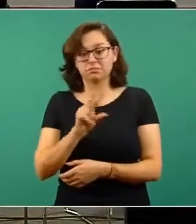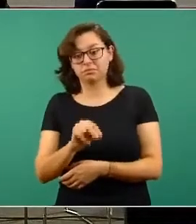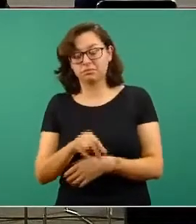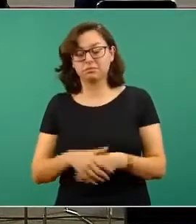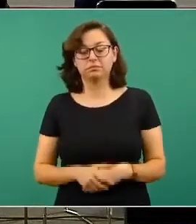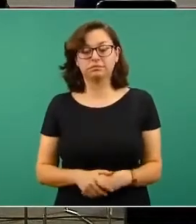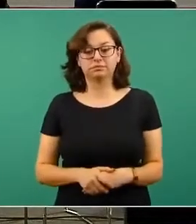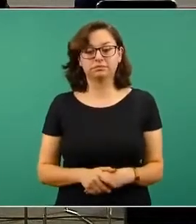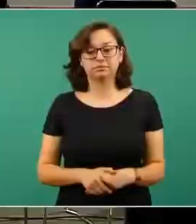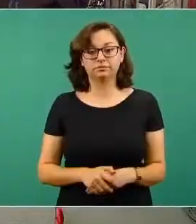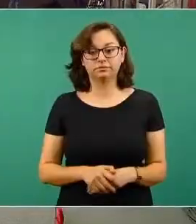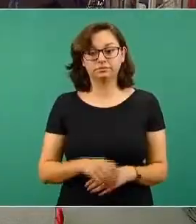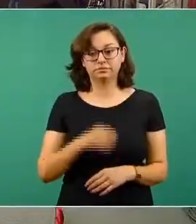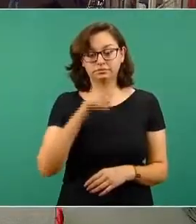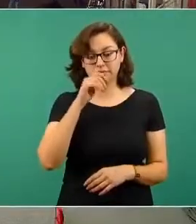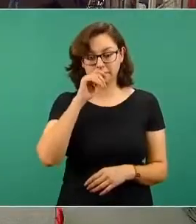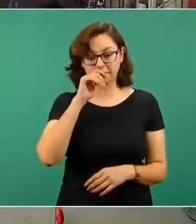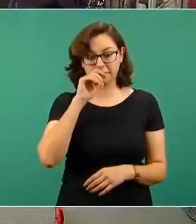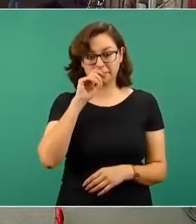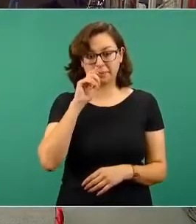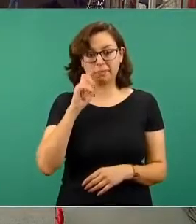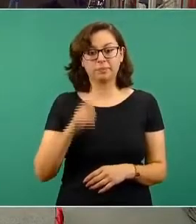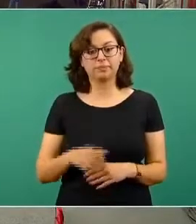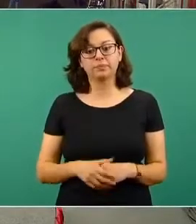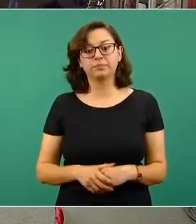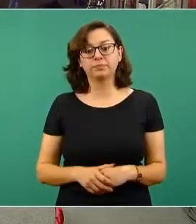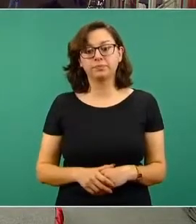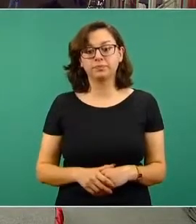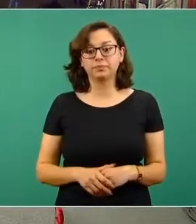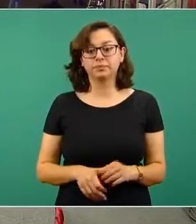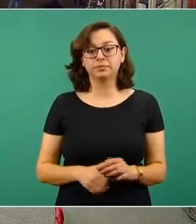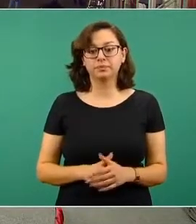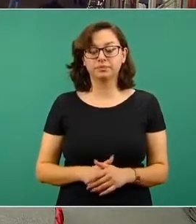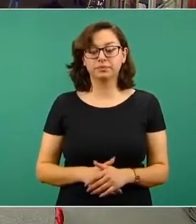las acciones. Gracias. Por favor.